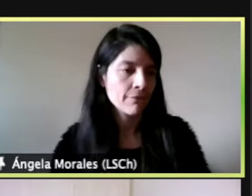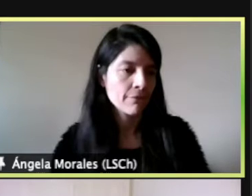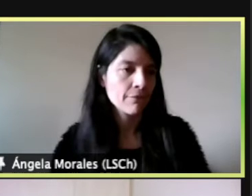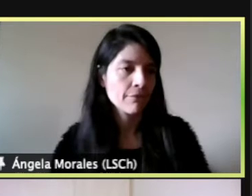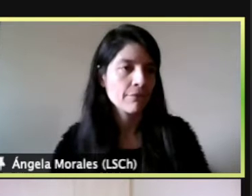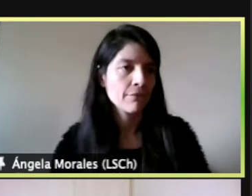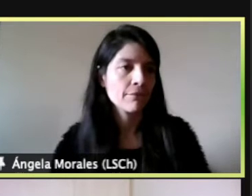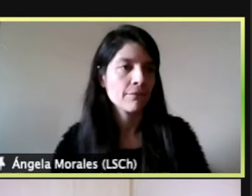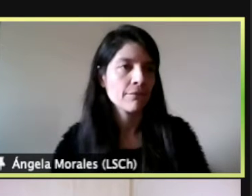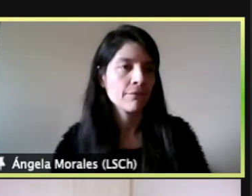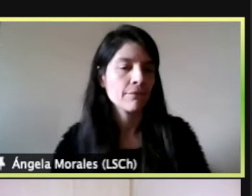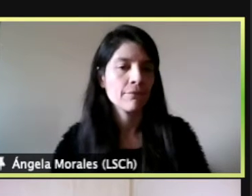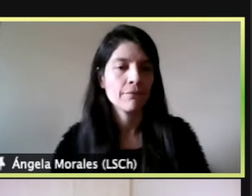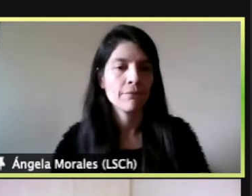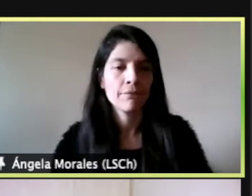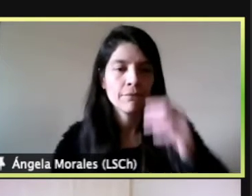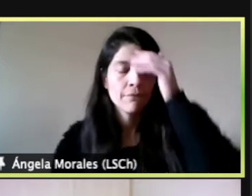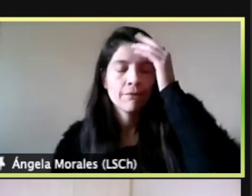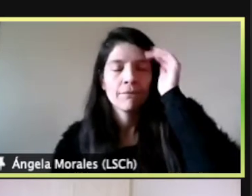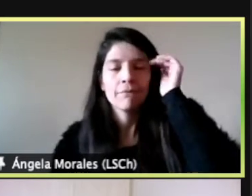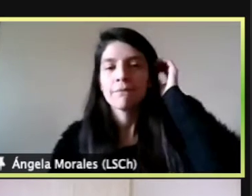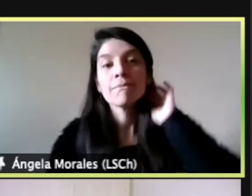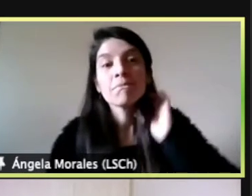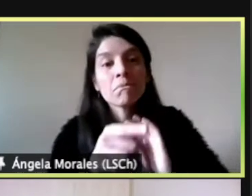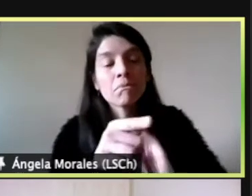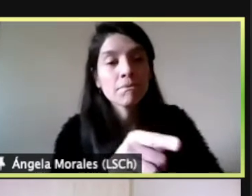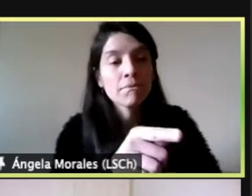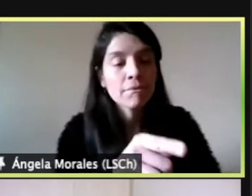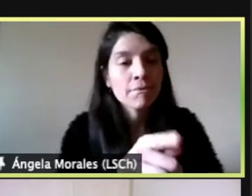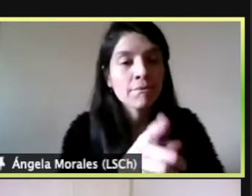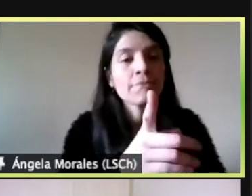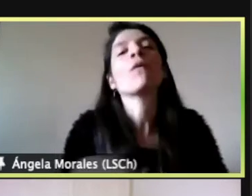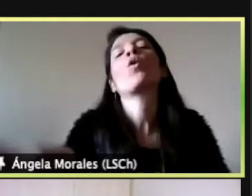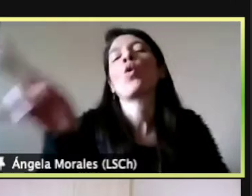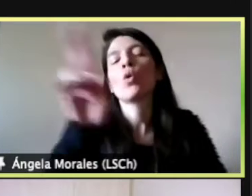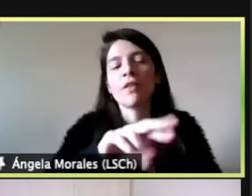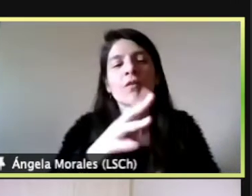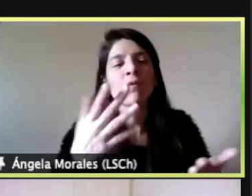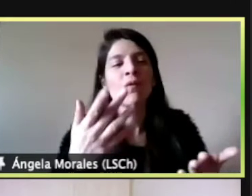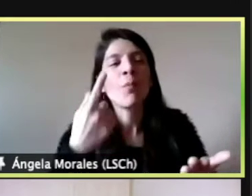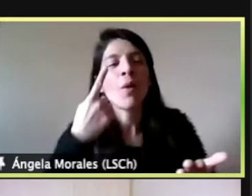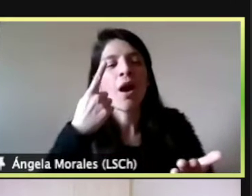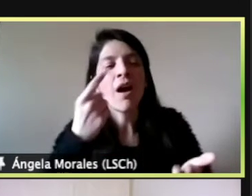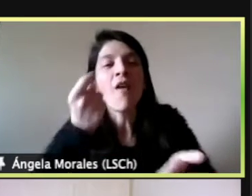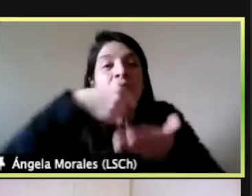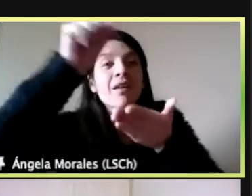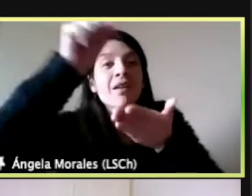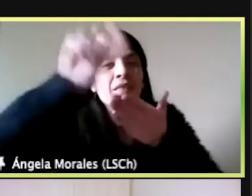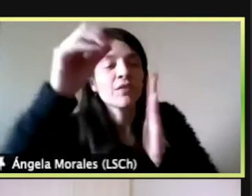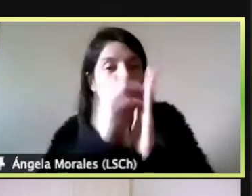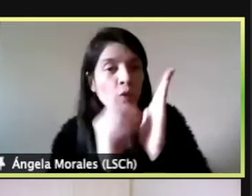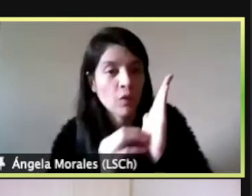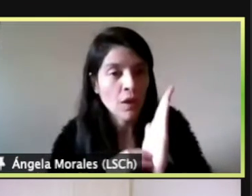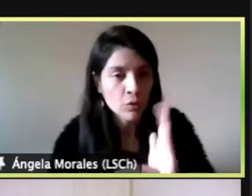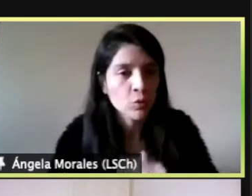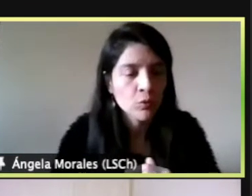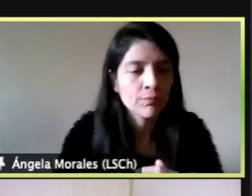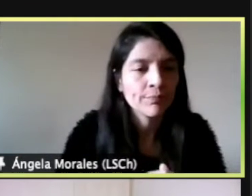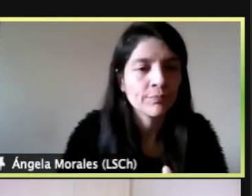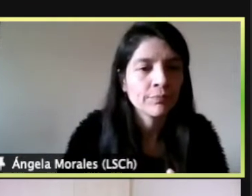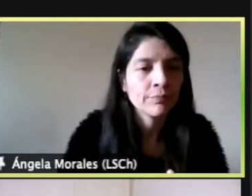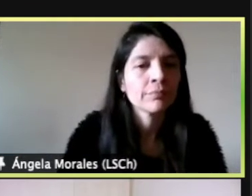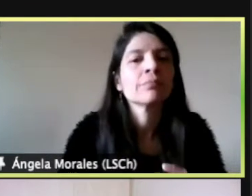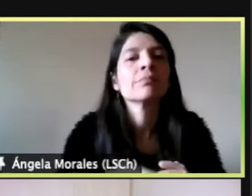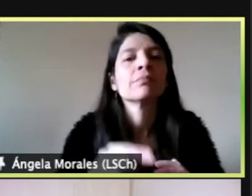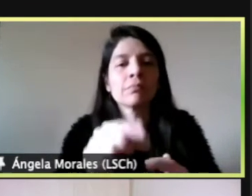Ya, entonces acá nuevamente vamos a hacer la validación de datos. Voy a estar situarme en esa celda.